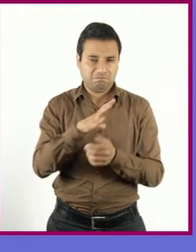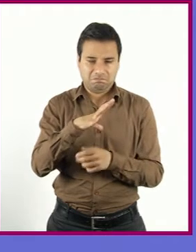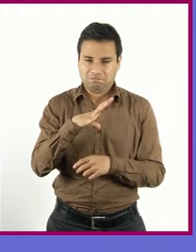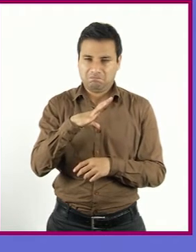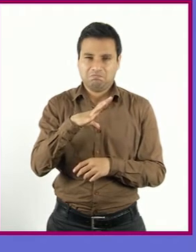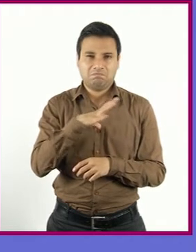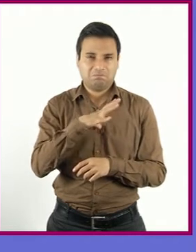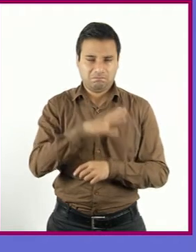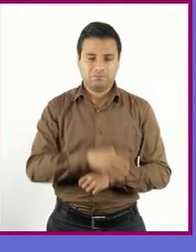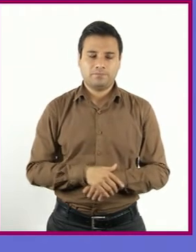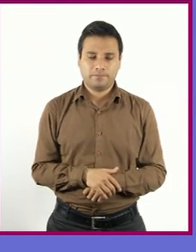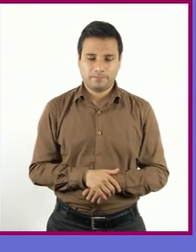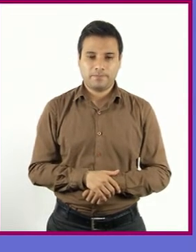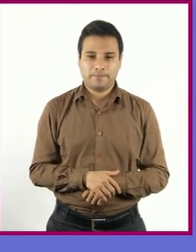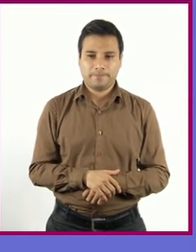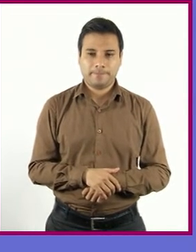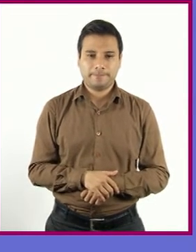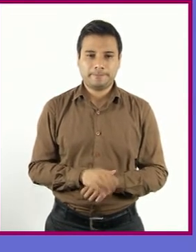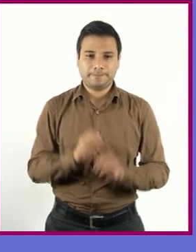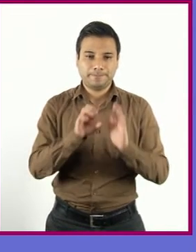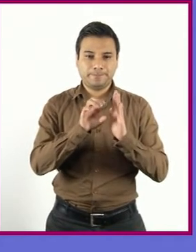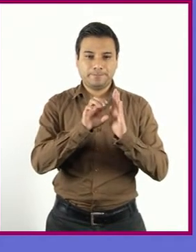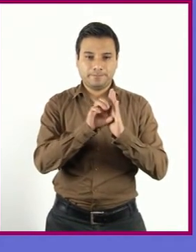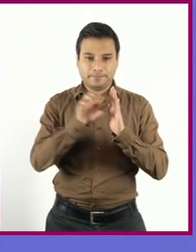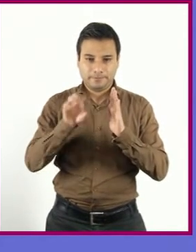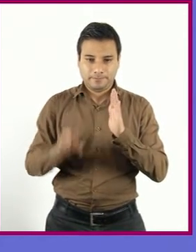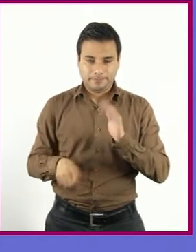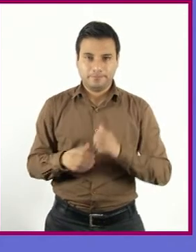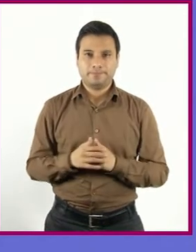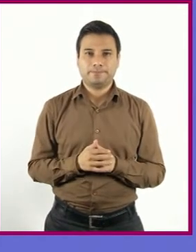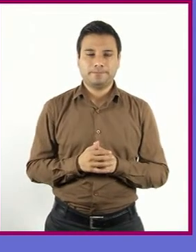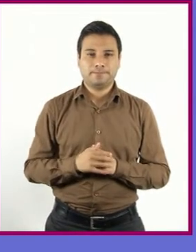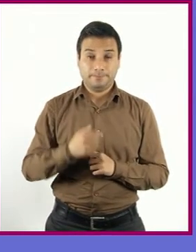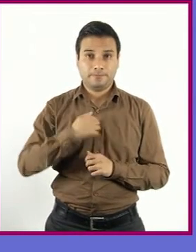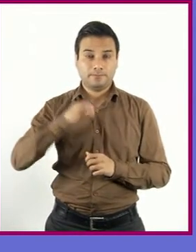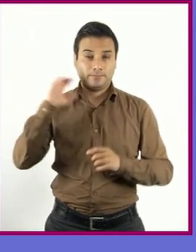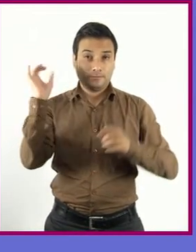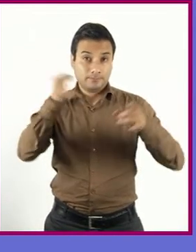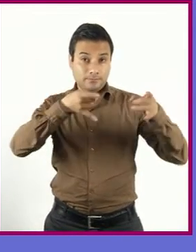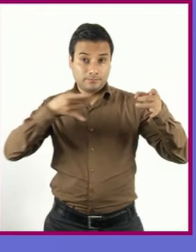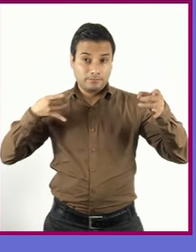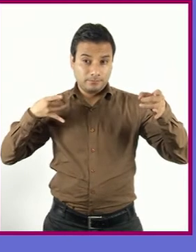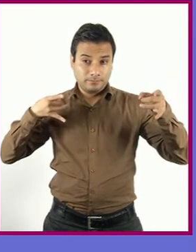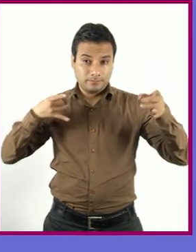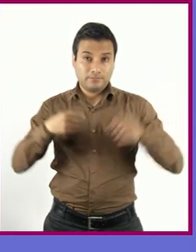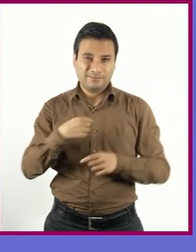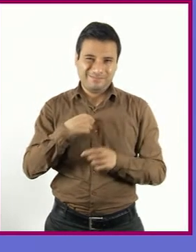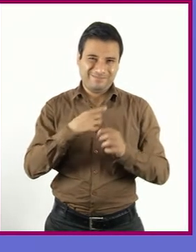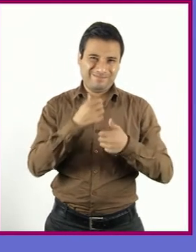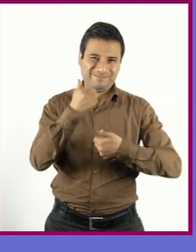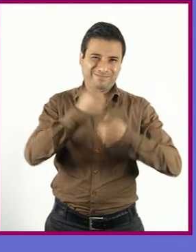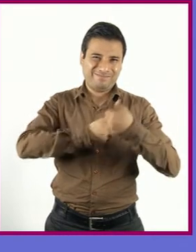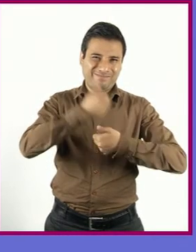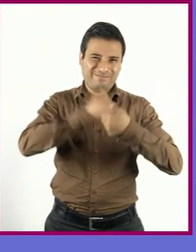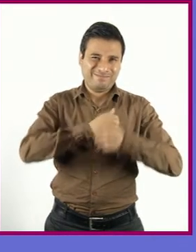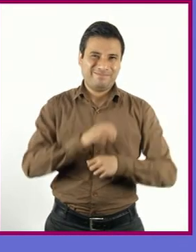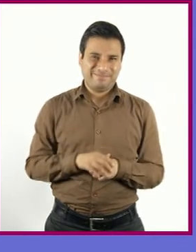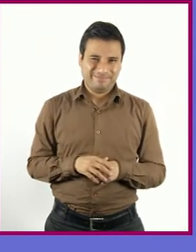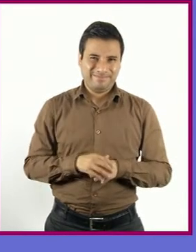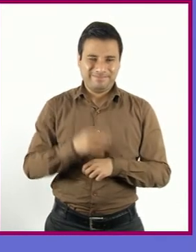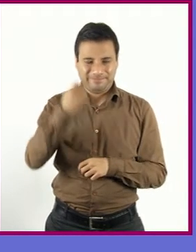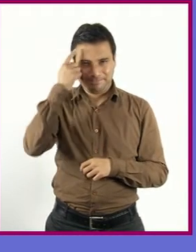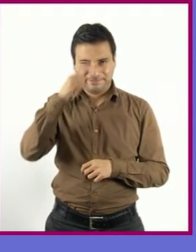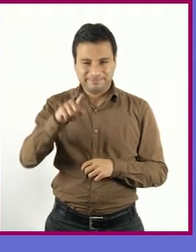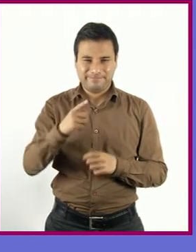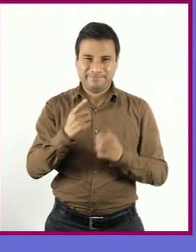de esta disciplina. Por ejemplo, cuando el arquero está en una competencia clasificatoria y